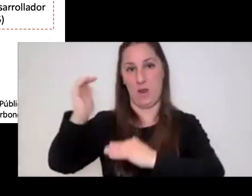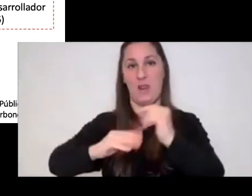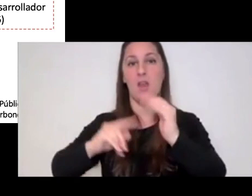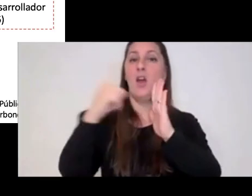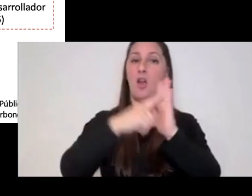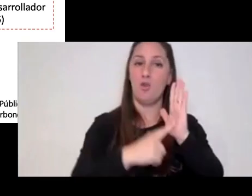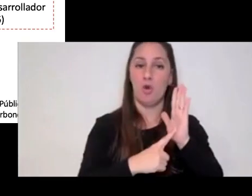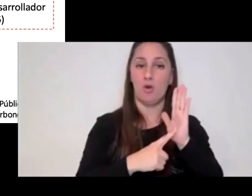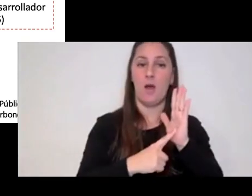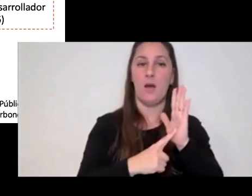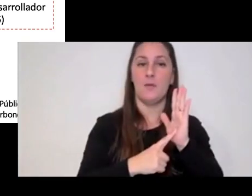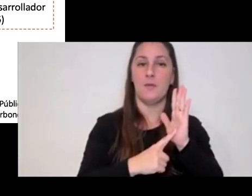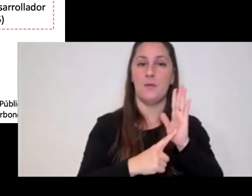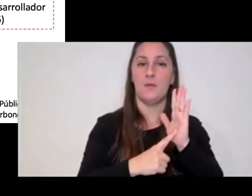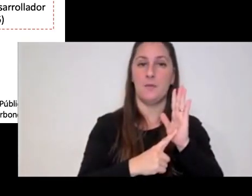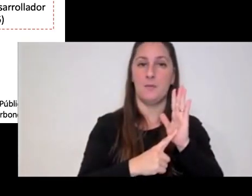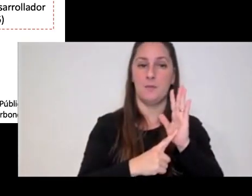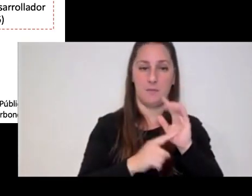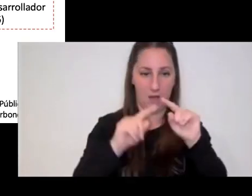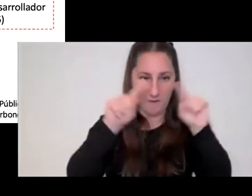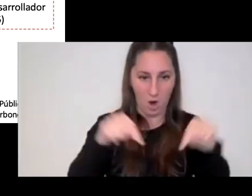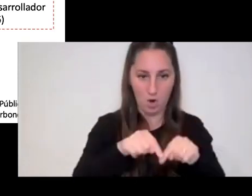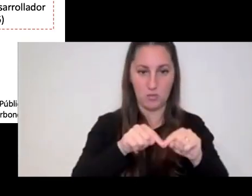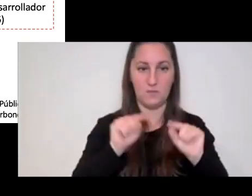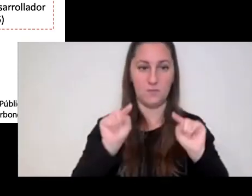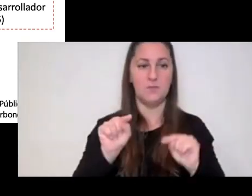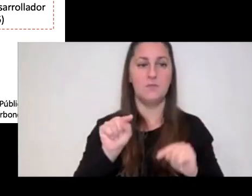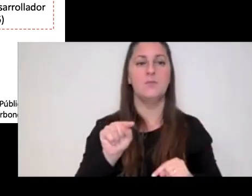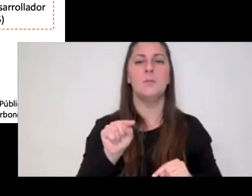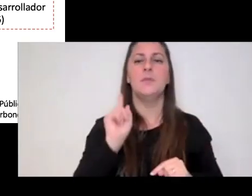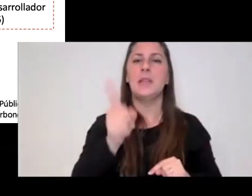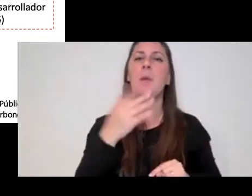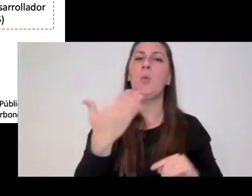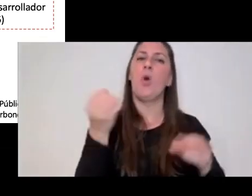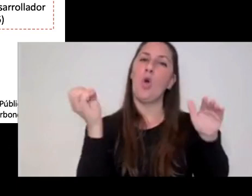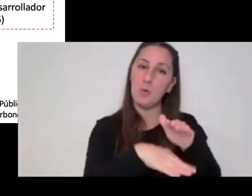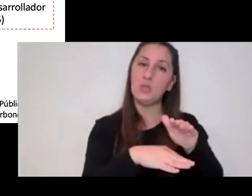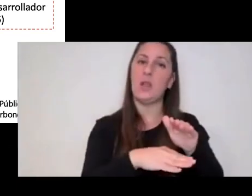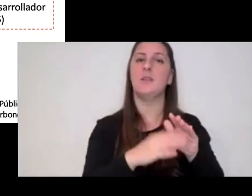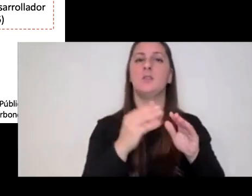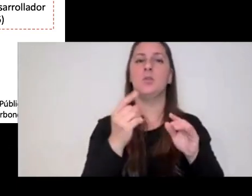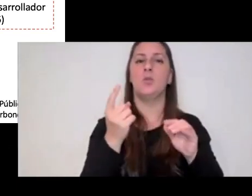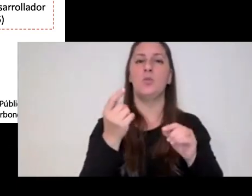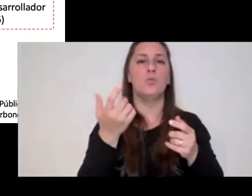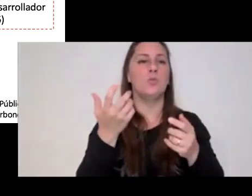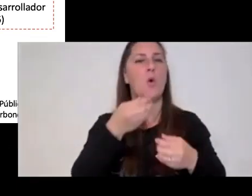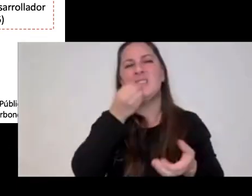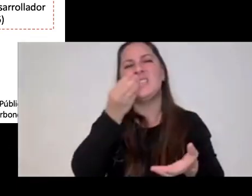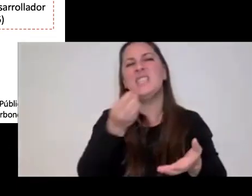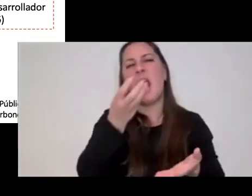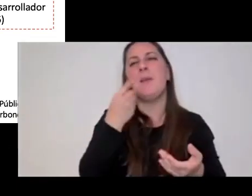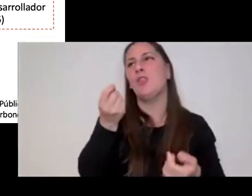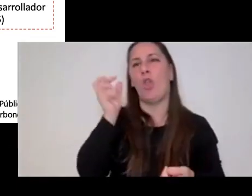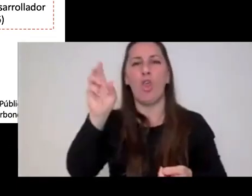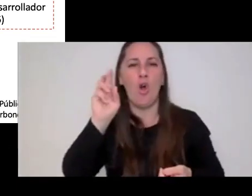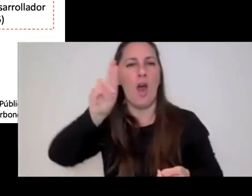señalo debajo del cuadro. También puedo realizar un depósito, una normalización, un sinceramiento de divisas. Este va a ser el caso más normal. Y